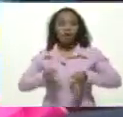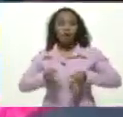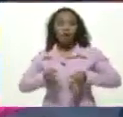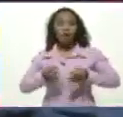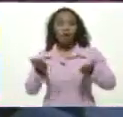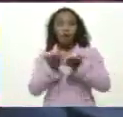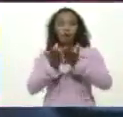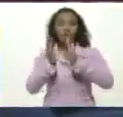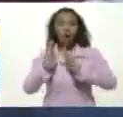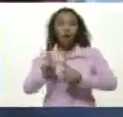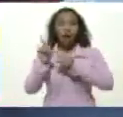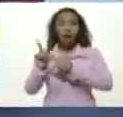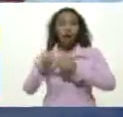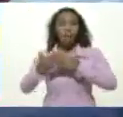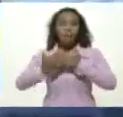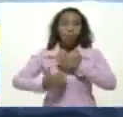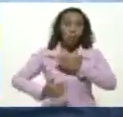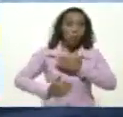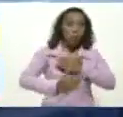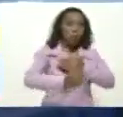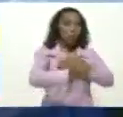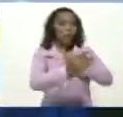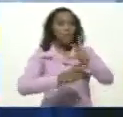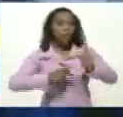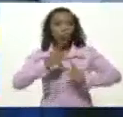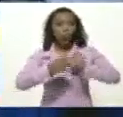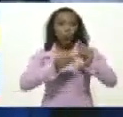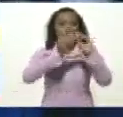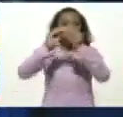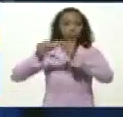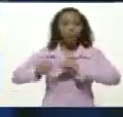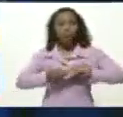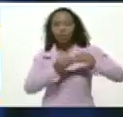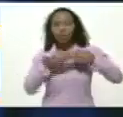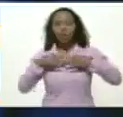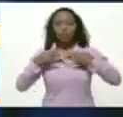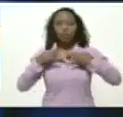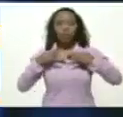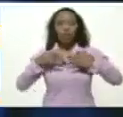de allí hemos avanzado a la producción de ropa para